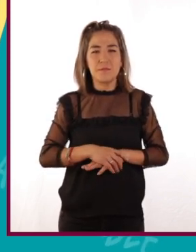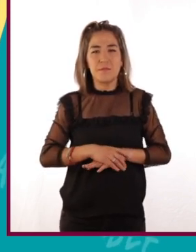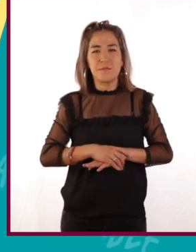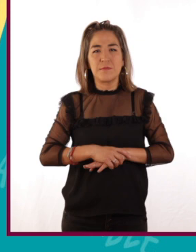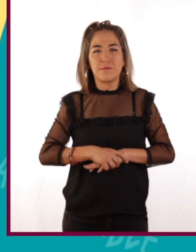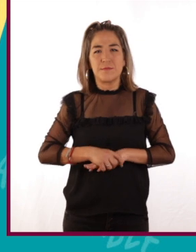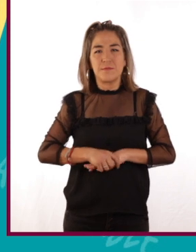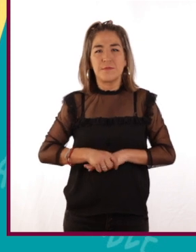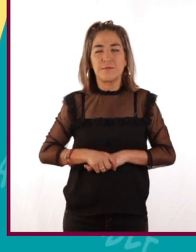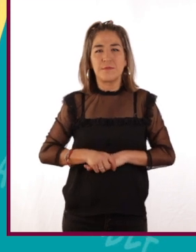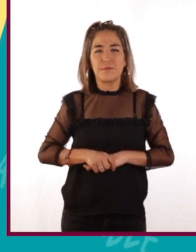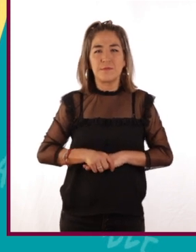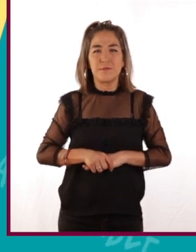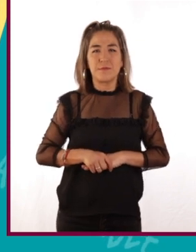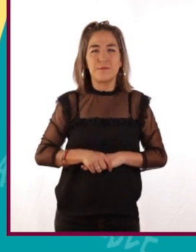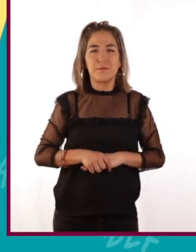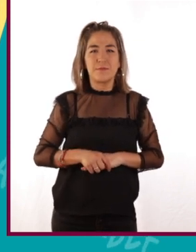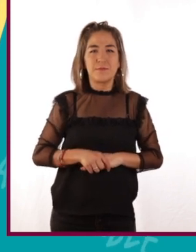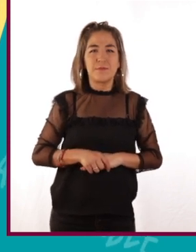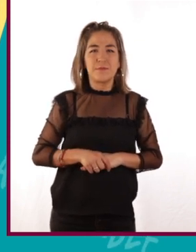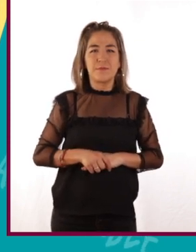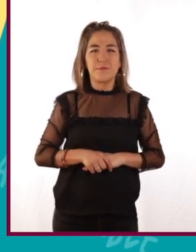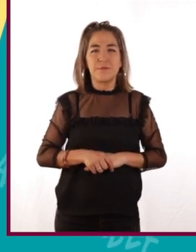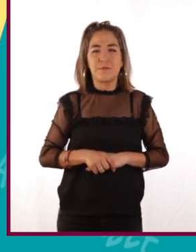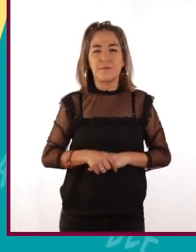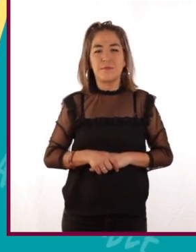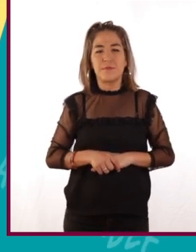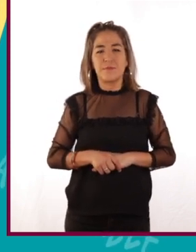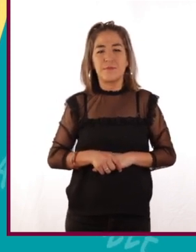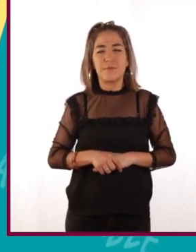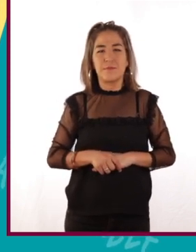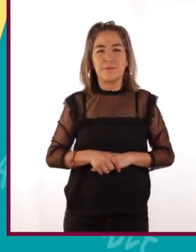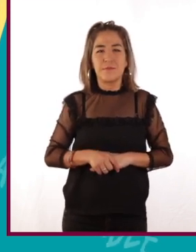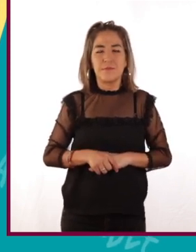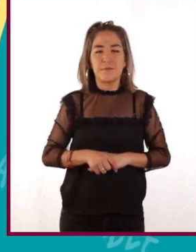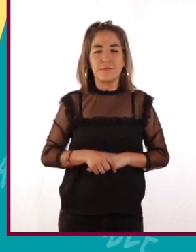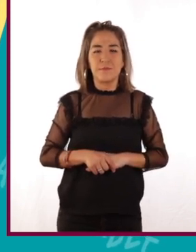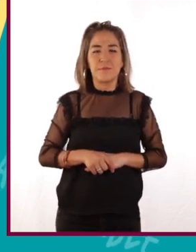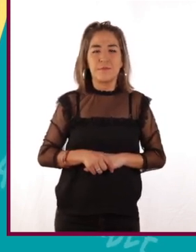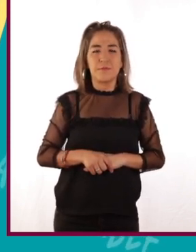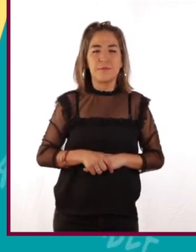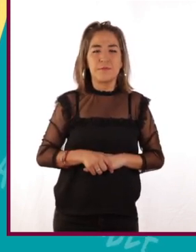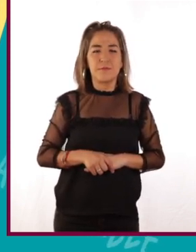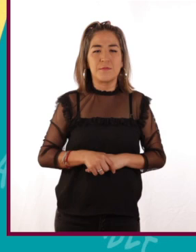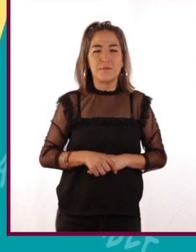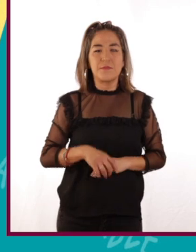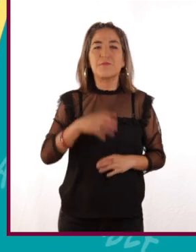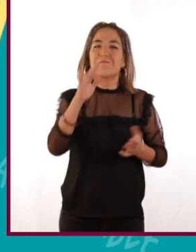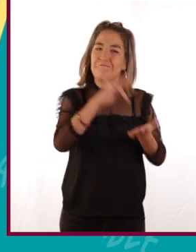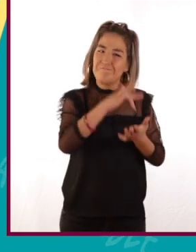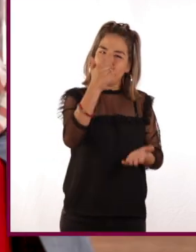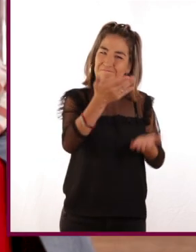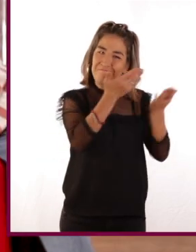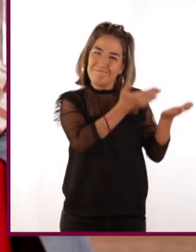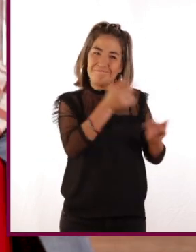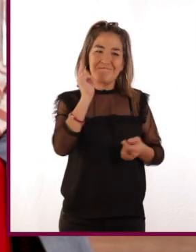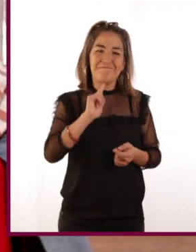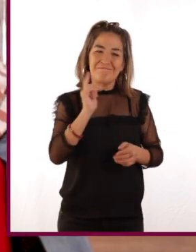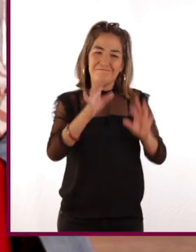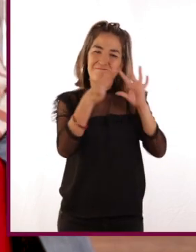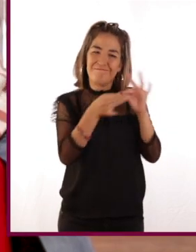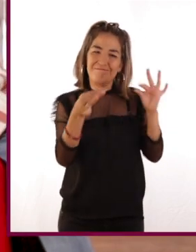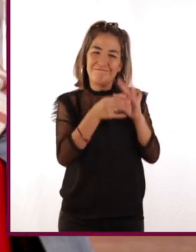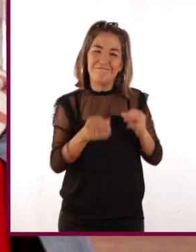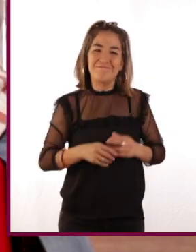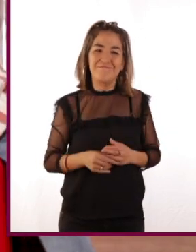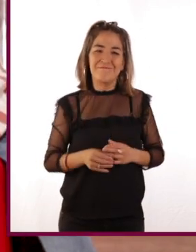tipo de espacios, el número de caras menos el número de aristas más el número de vértices siempre debe dar 2. Gracias,